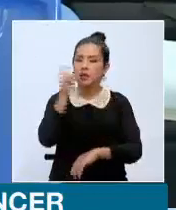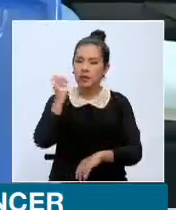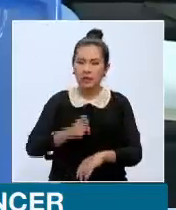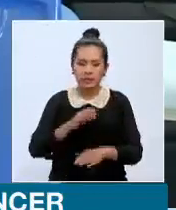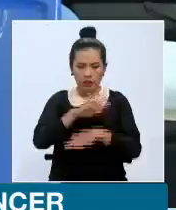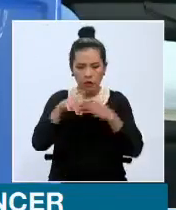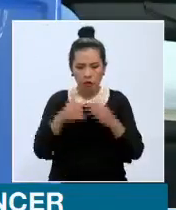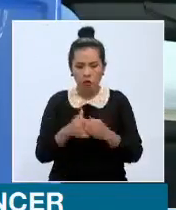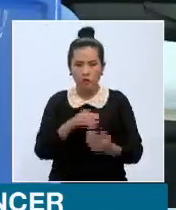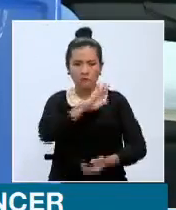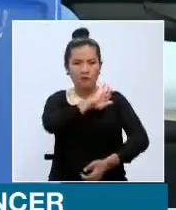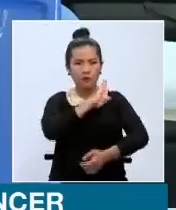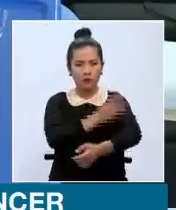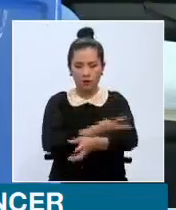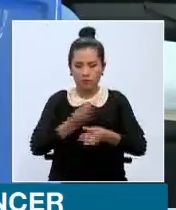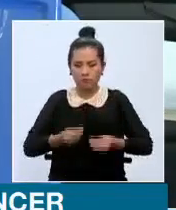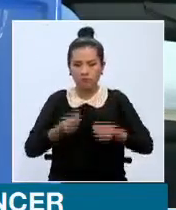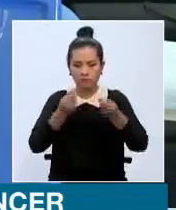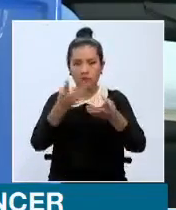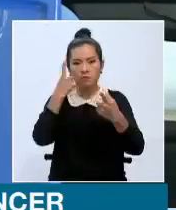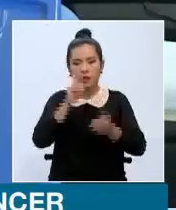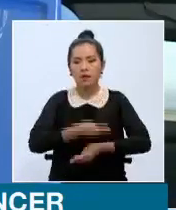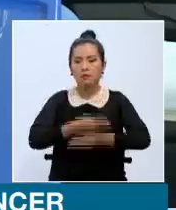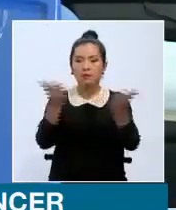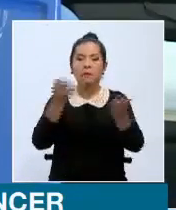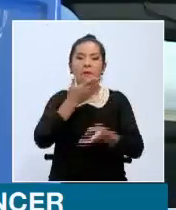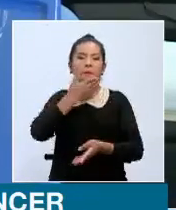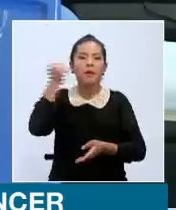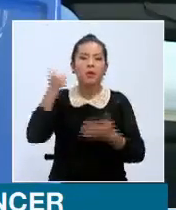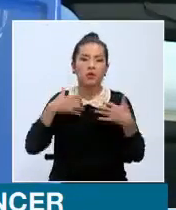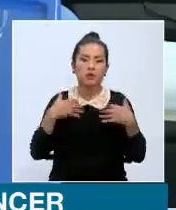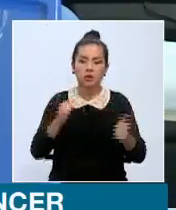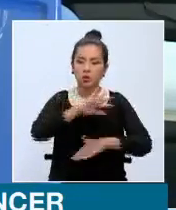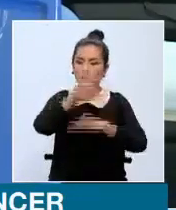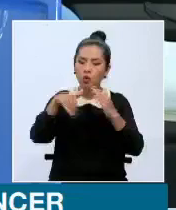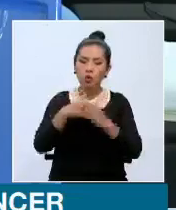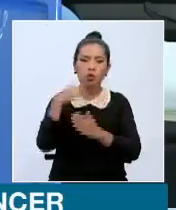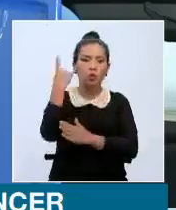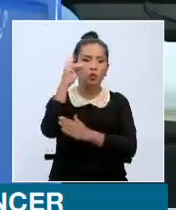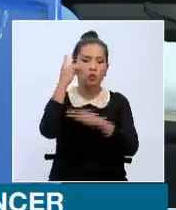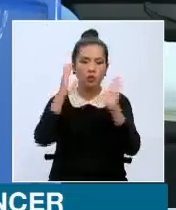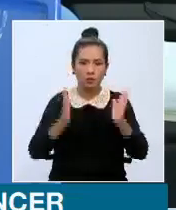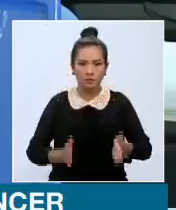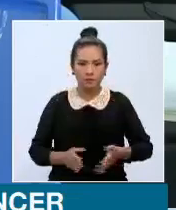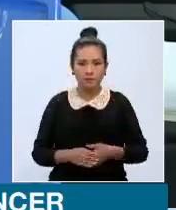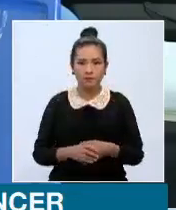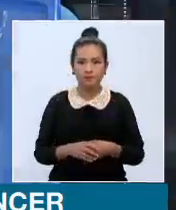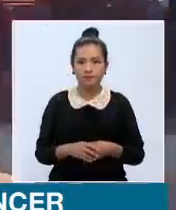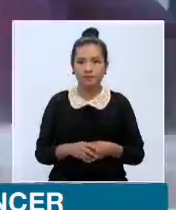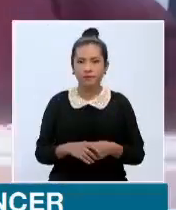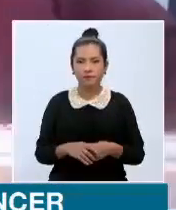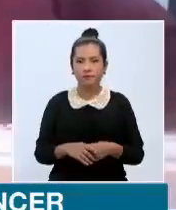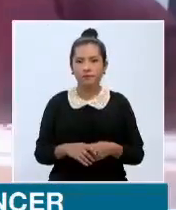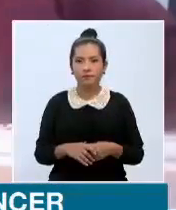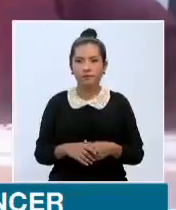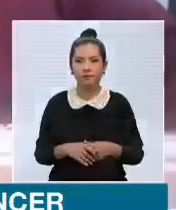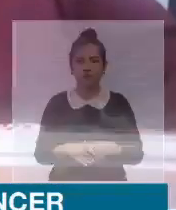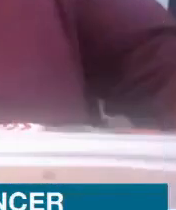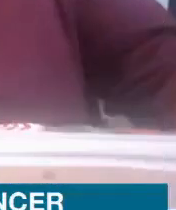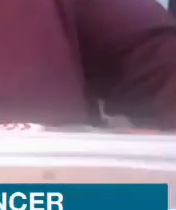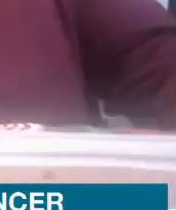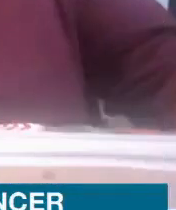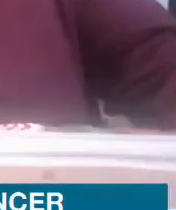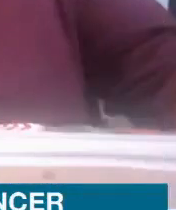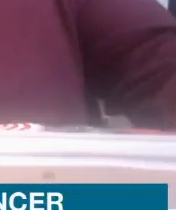de su parte para tener una mejor salud para todos los bolivianos. Señora Rosario, hay,